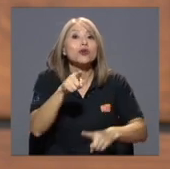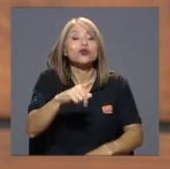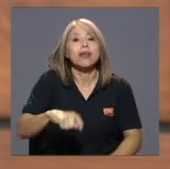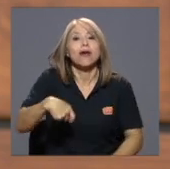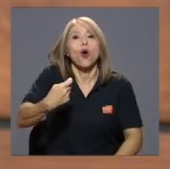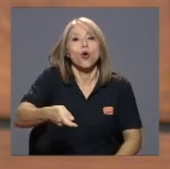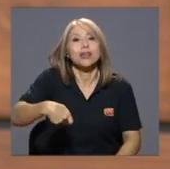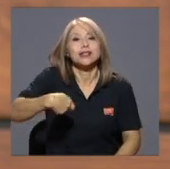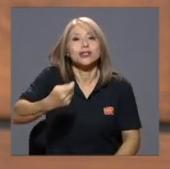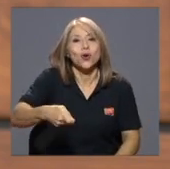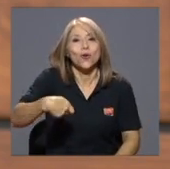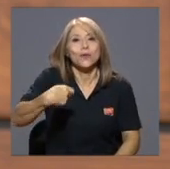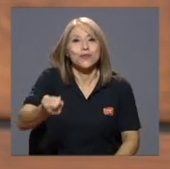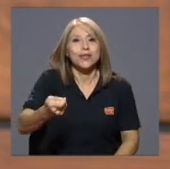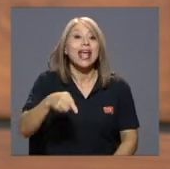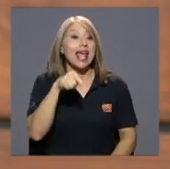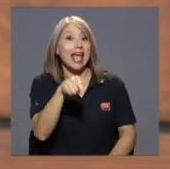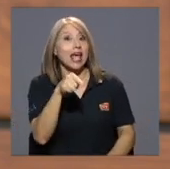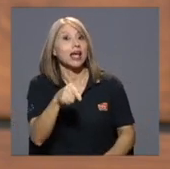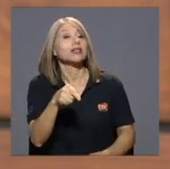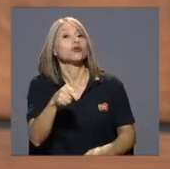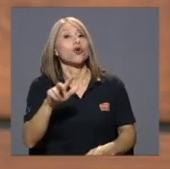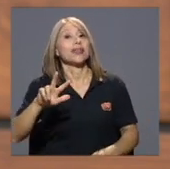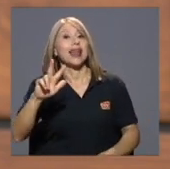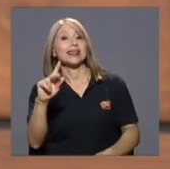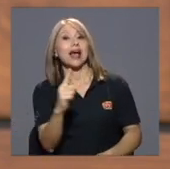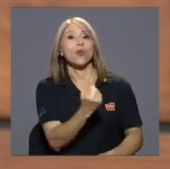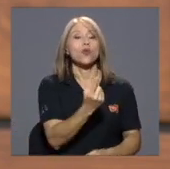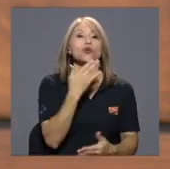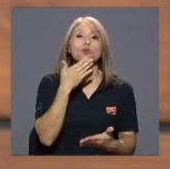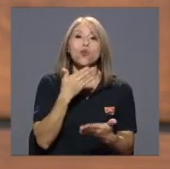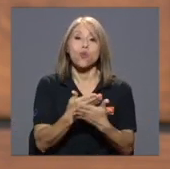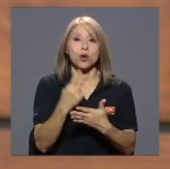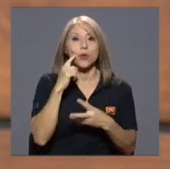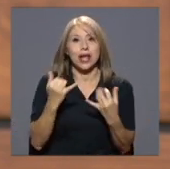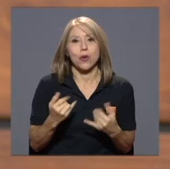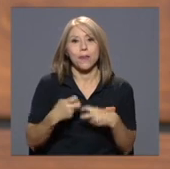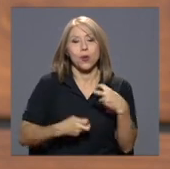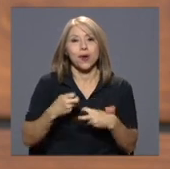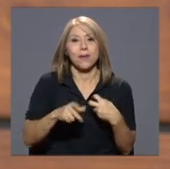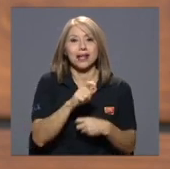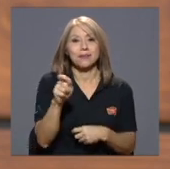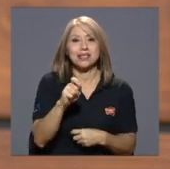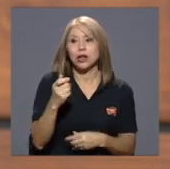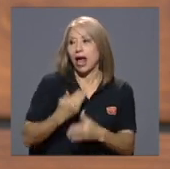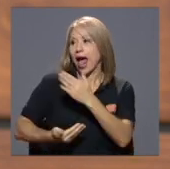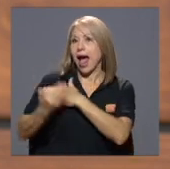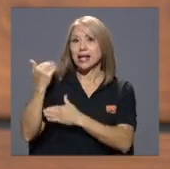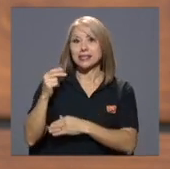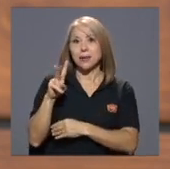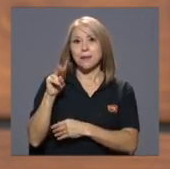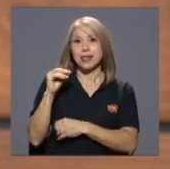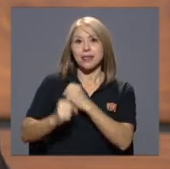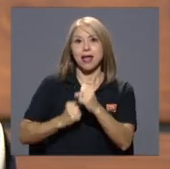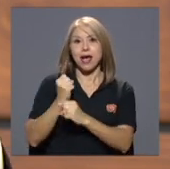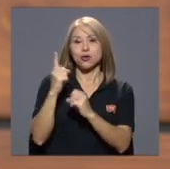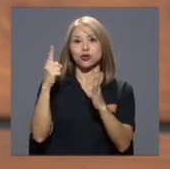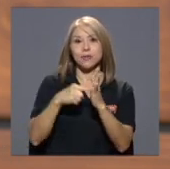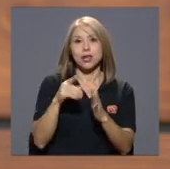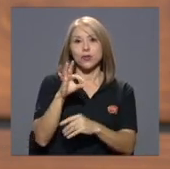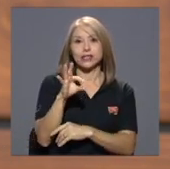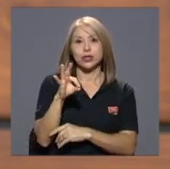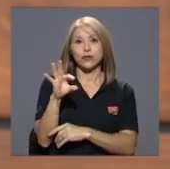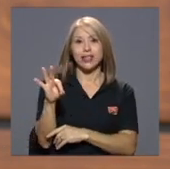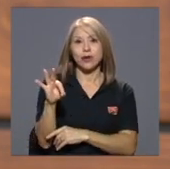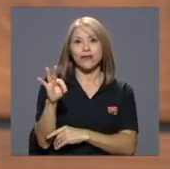había tanto problema en las pensiones. Hace escasamente 20 años, en 1999, todo el mundo